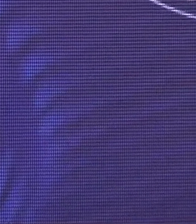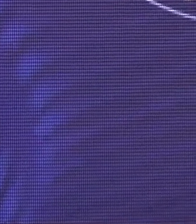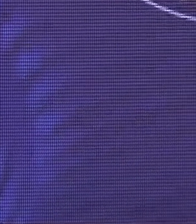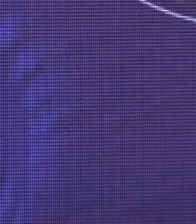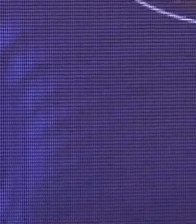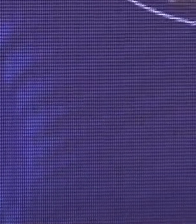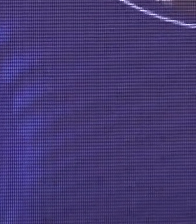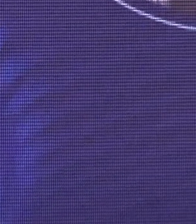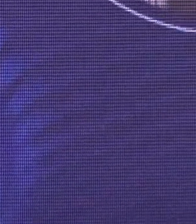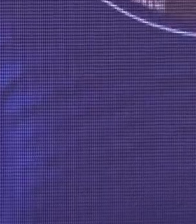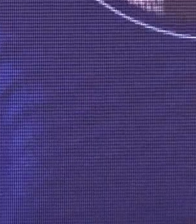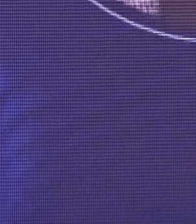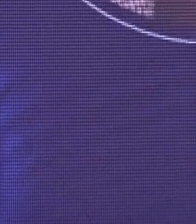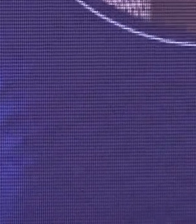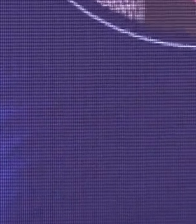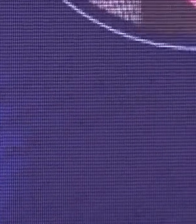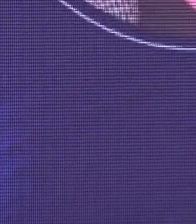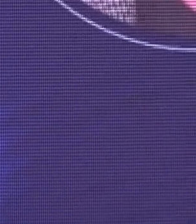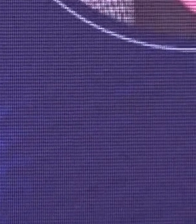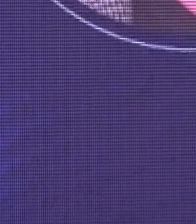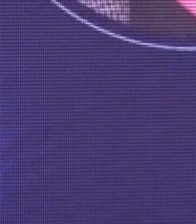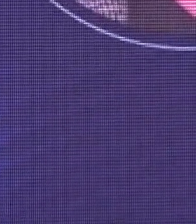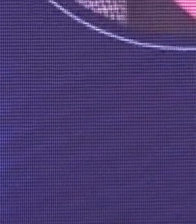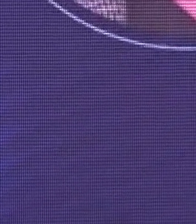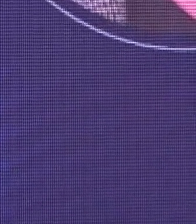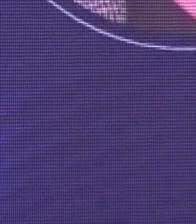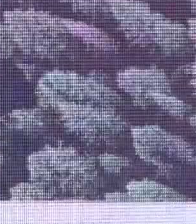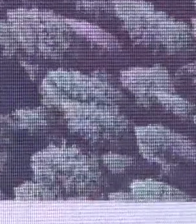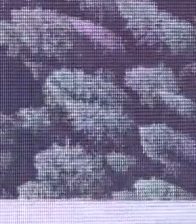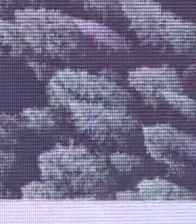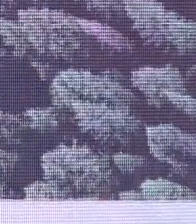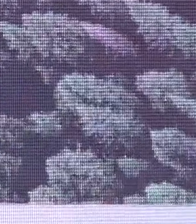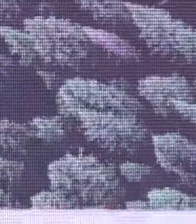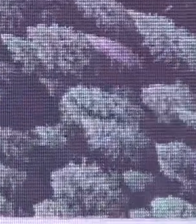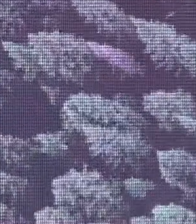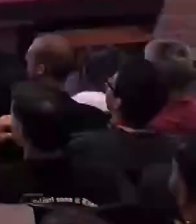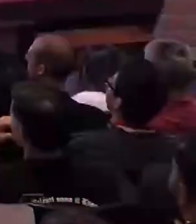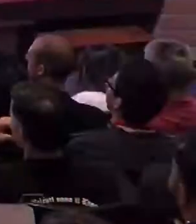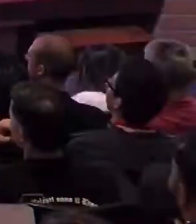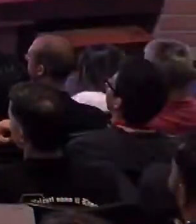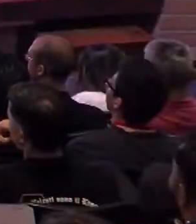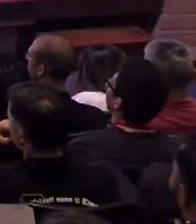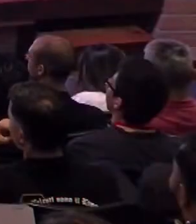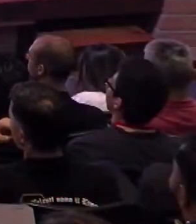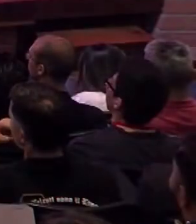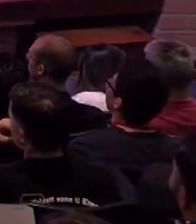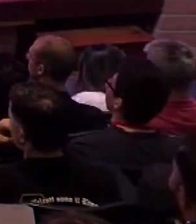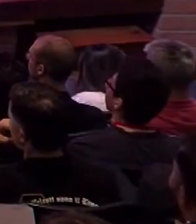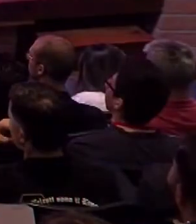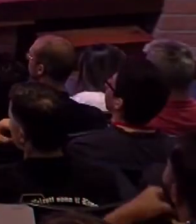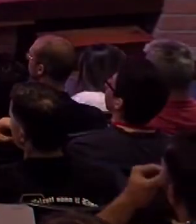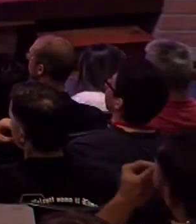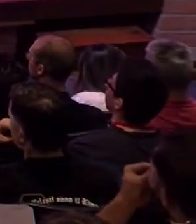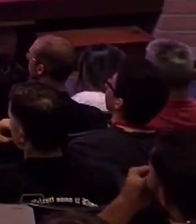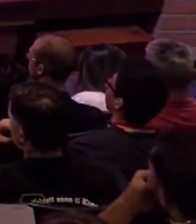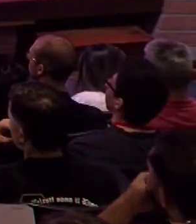puedes empezar a profundizar inclusive con laboratorios prácticos. Ok, ¿podría decirse que son low code o hay